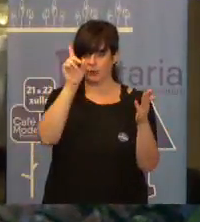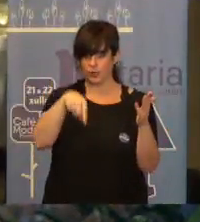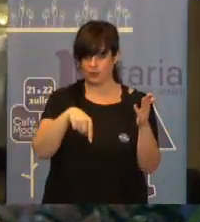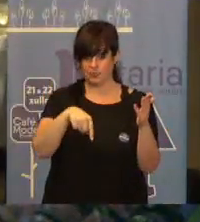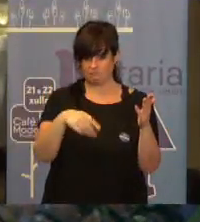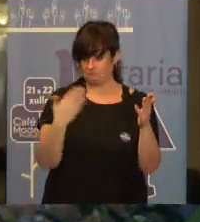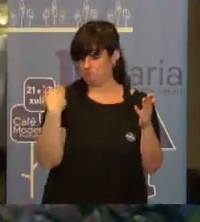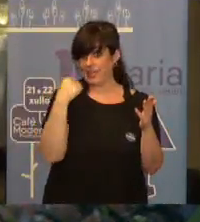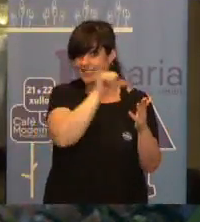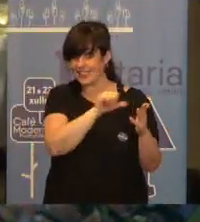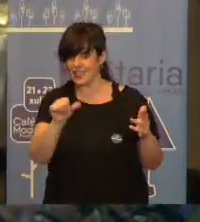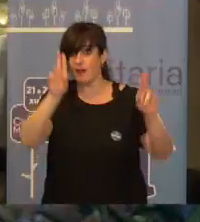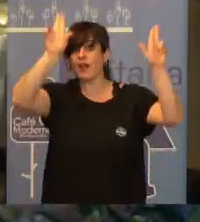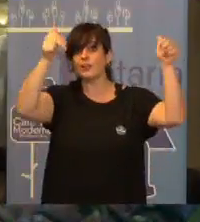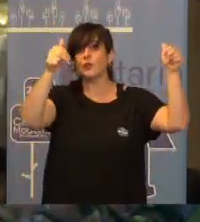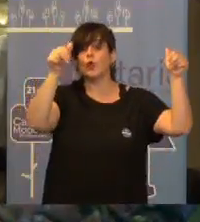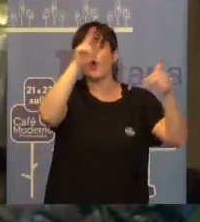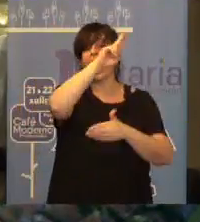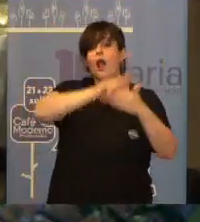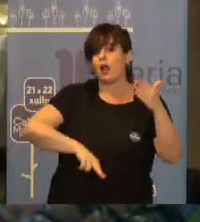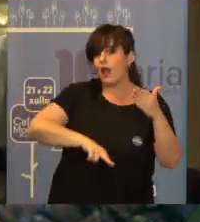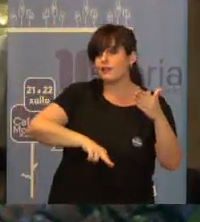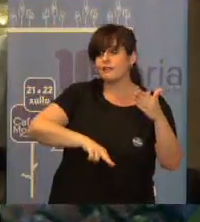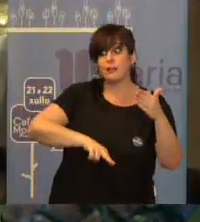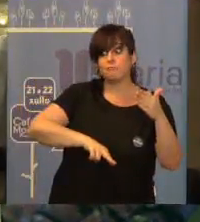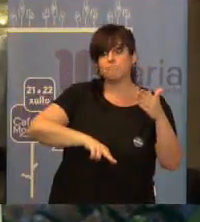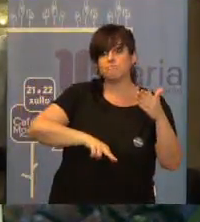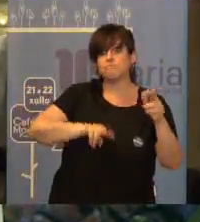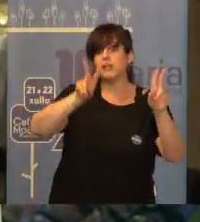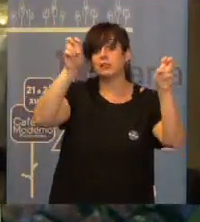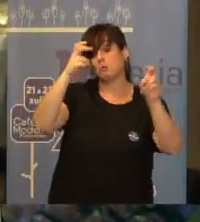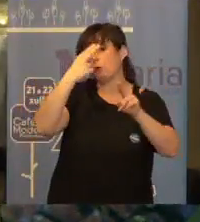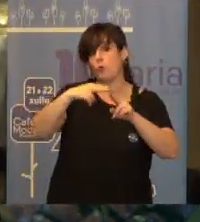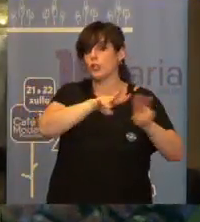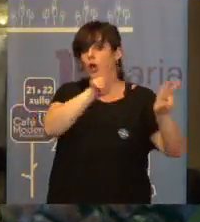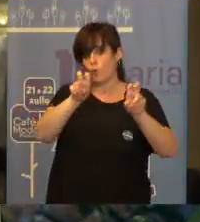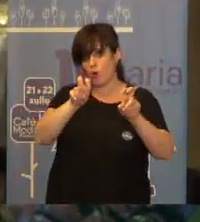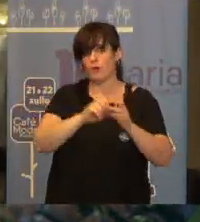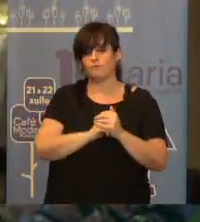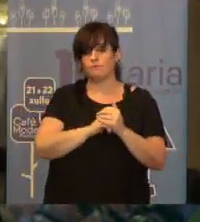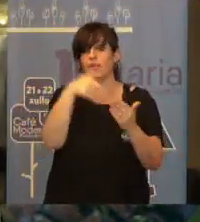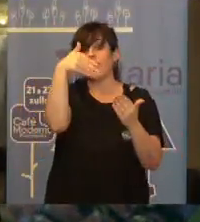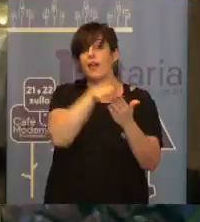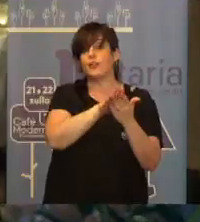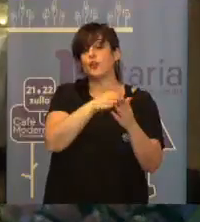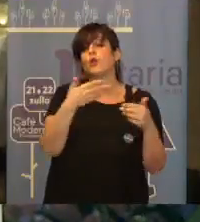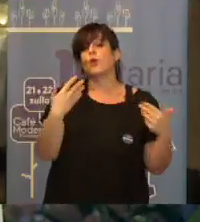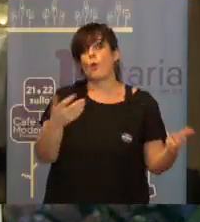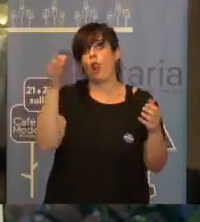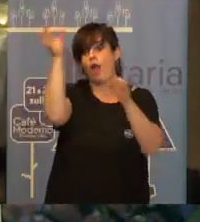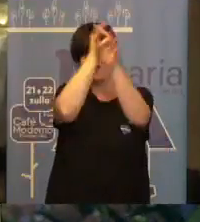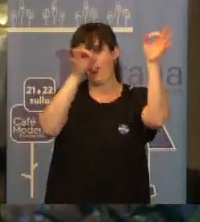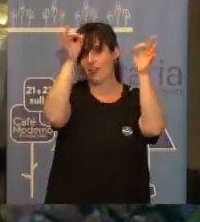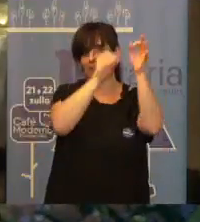mesma semana, Galicia no labirinto da nova política, da editorial Galaxia. De Antón Bahamonde, profesor